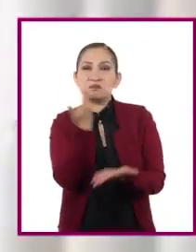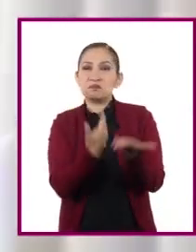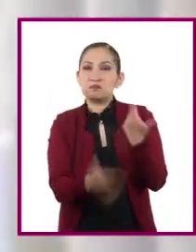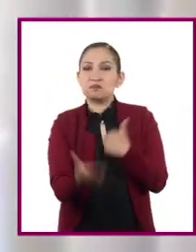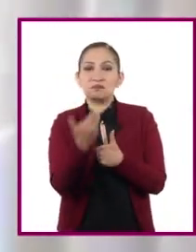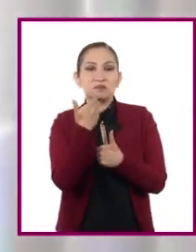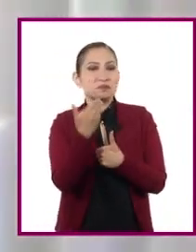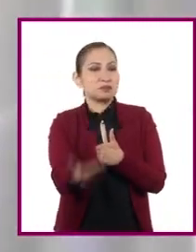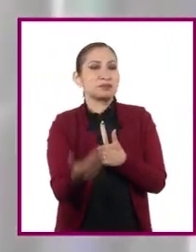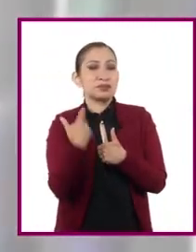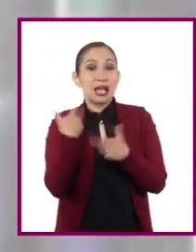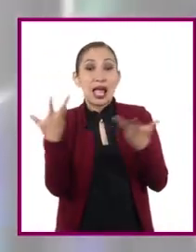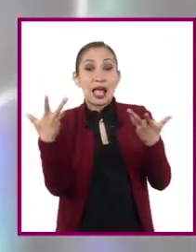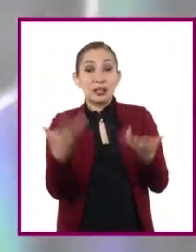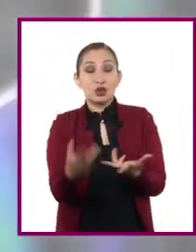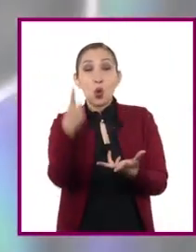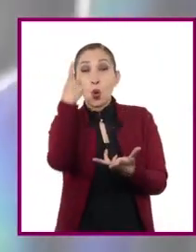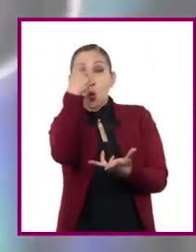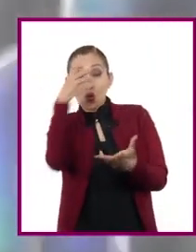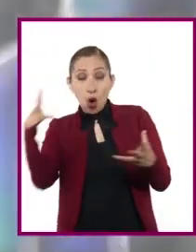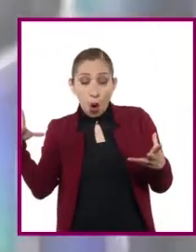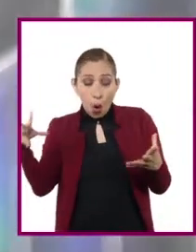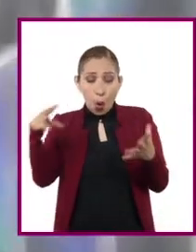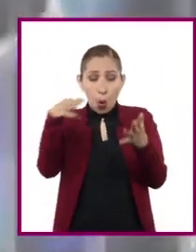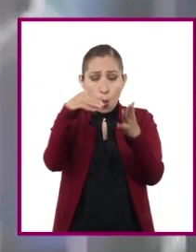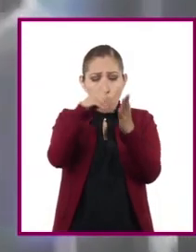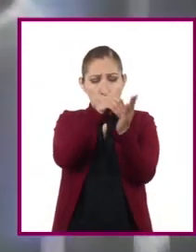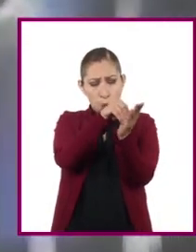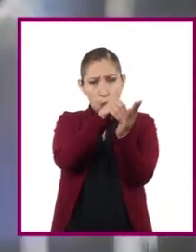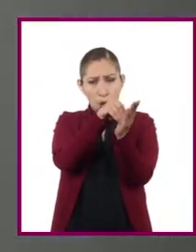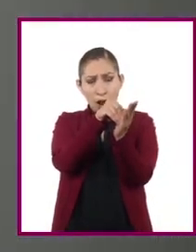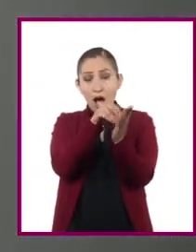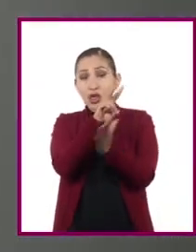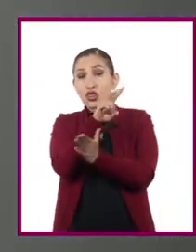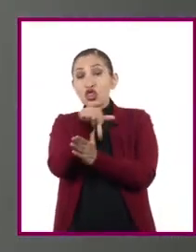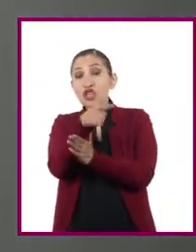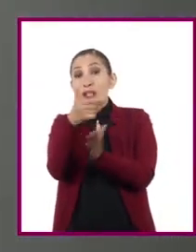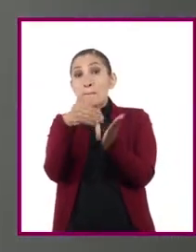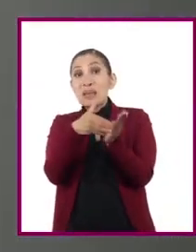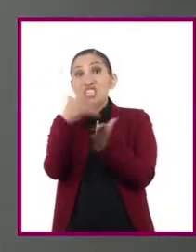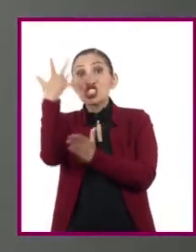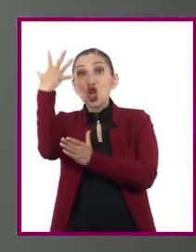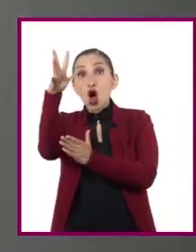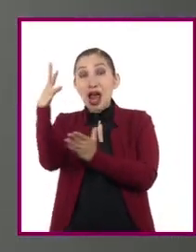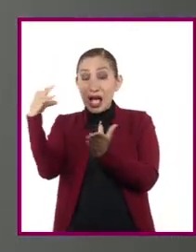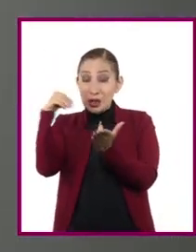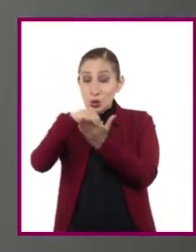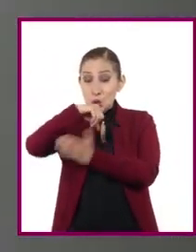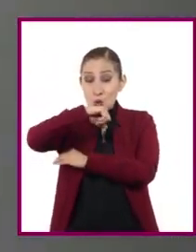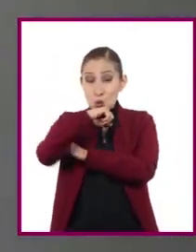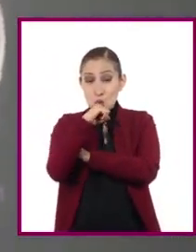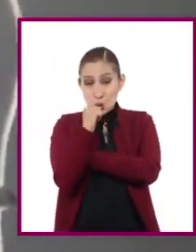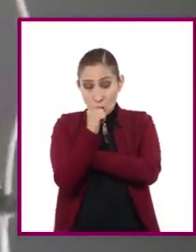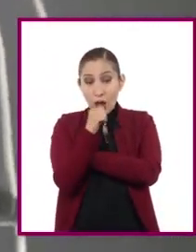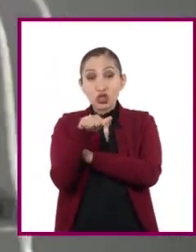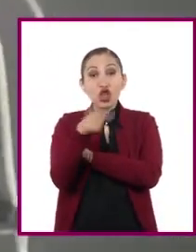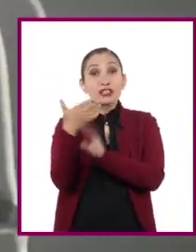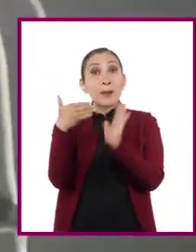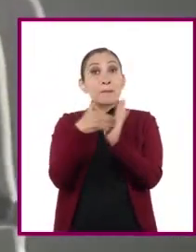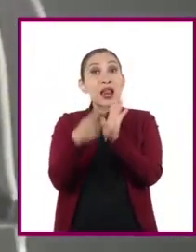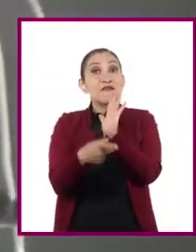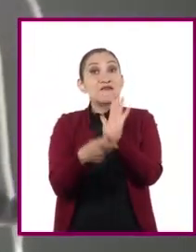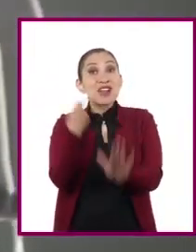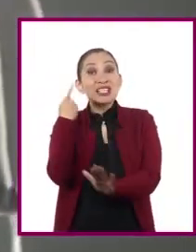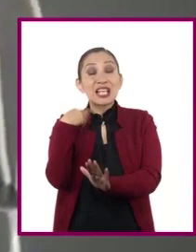éxito. Se logró una concentración superior a los 12.000 soles, es decir,